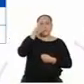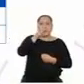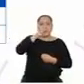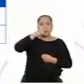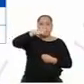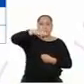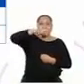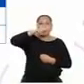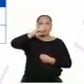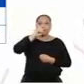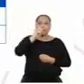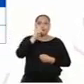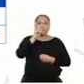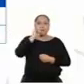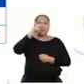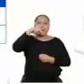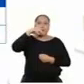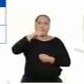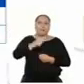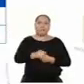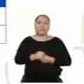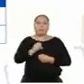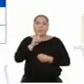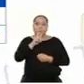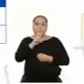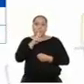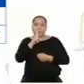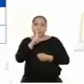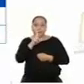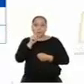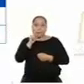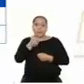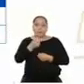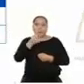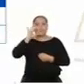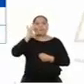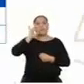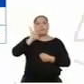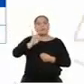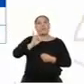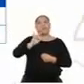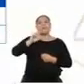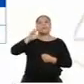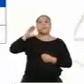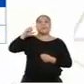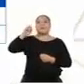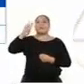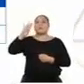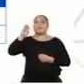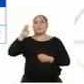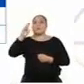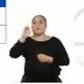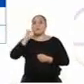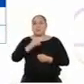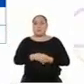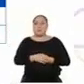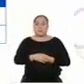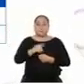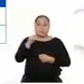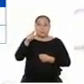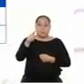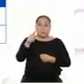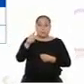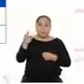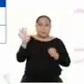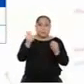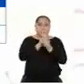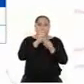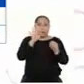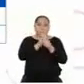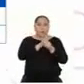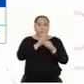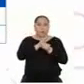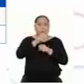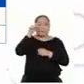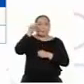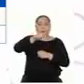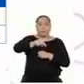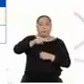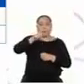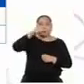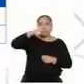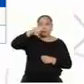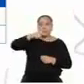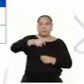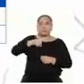gramos de proteínas y 21,8 gramos de carbohidratos. Y, para completar la cantidad de nutrientes que Pepe